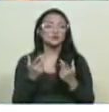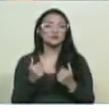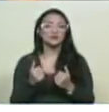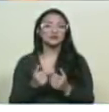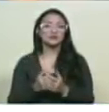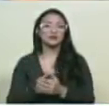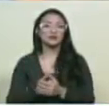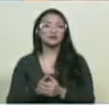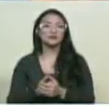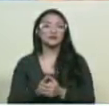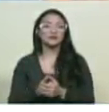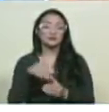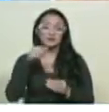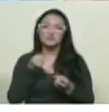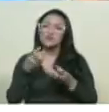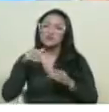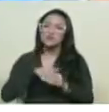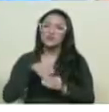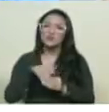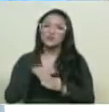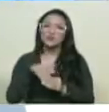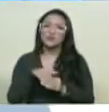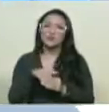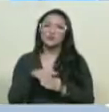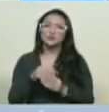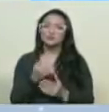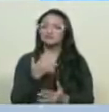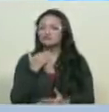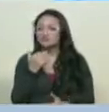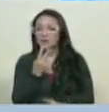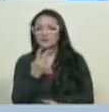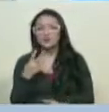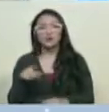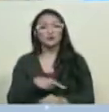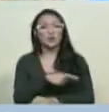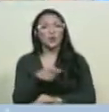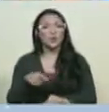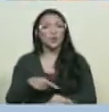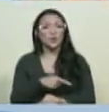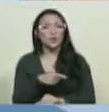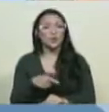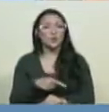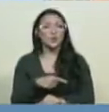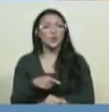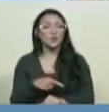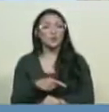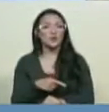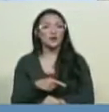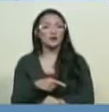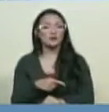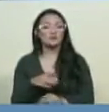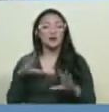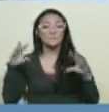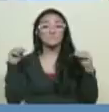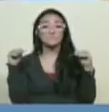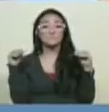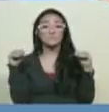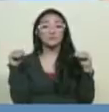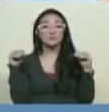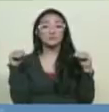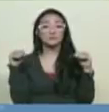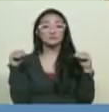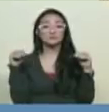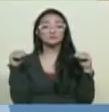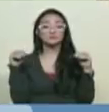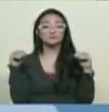y el conteo electrónico de los votos durante casi 24 horas fue apagado.